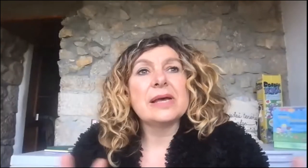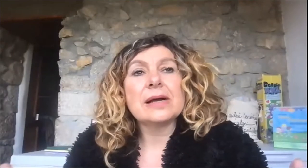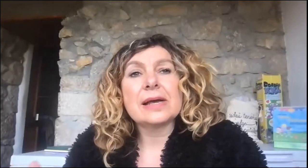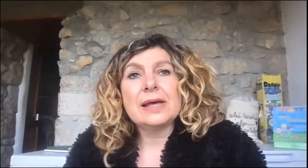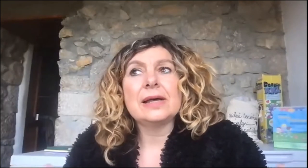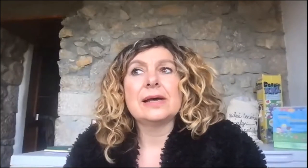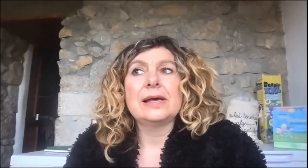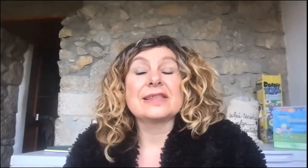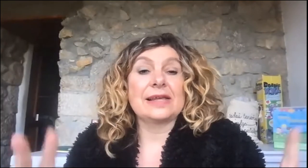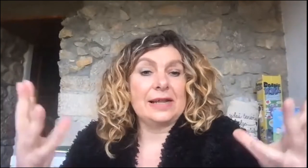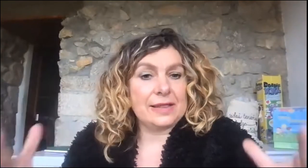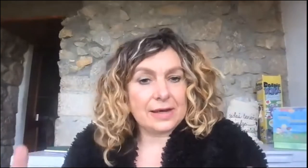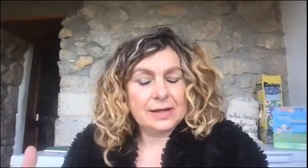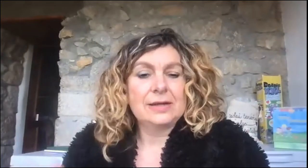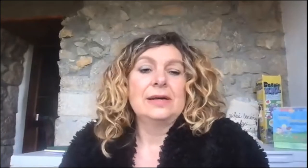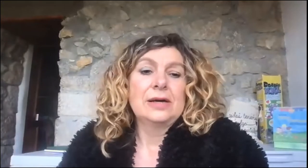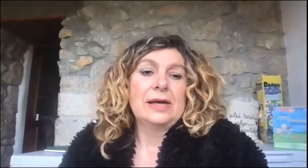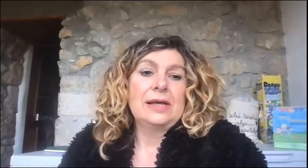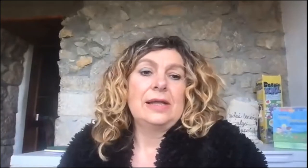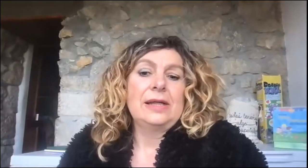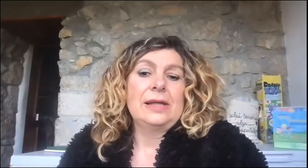tenemos también que señalizar